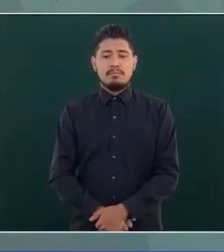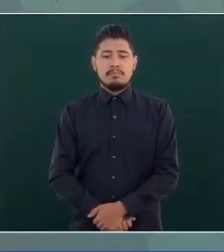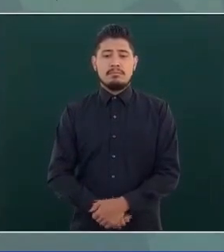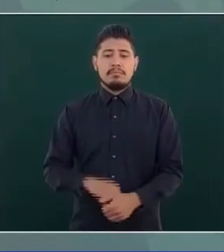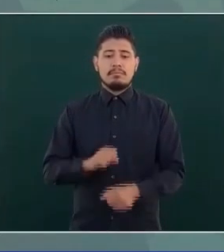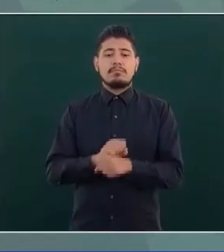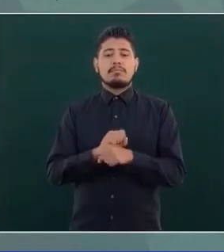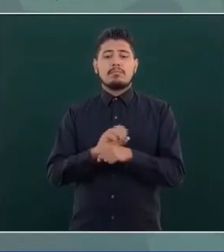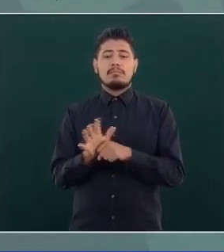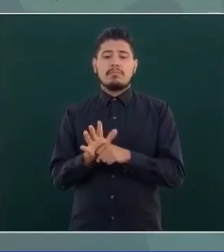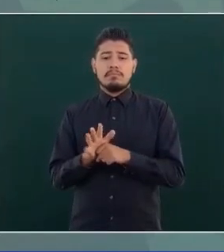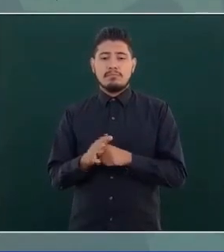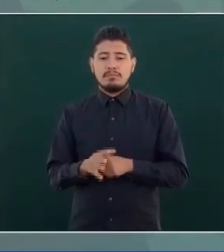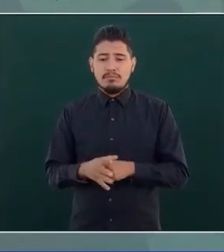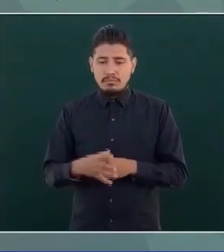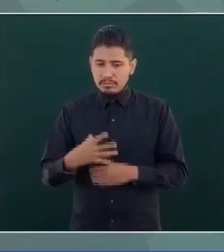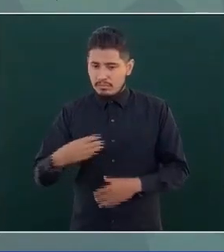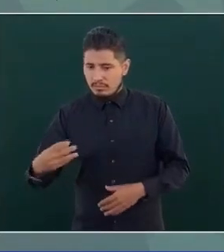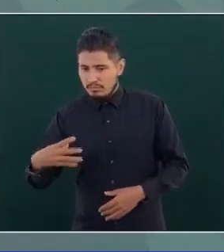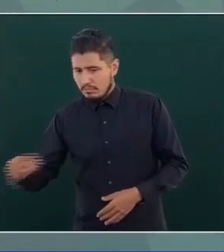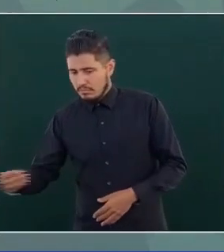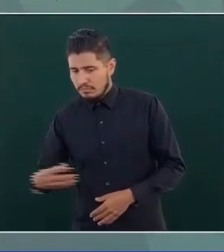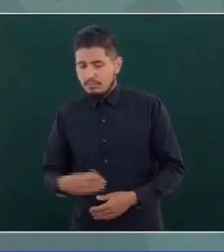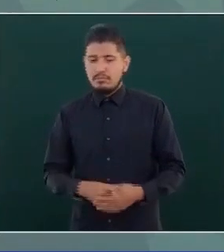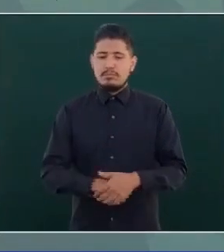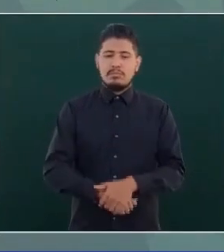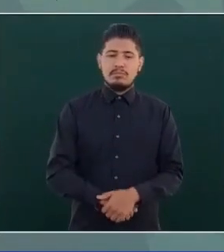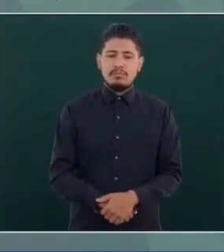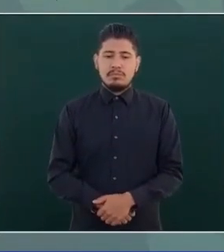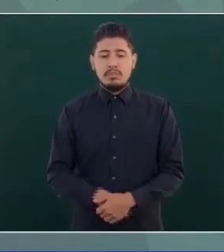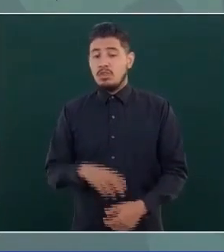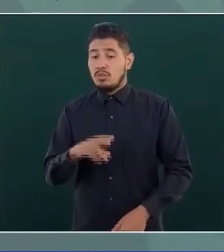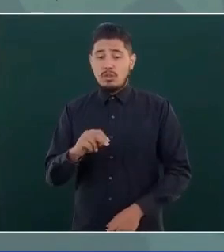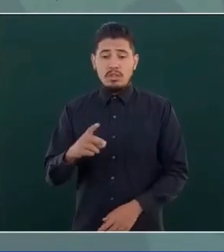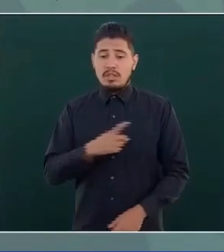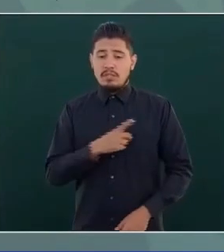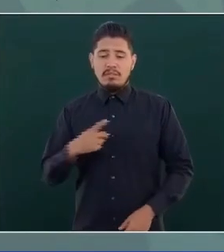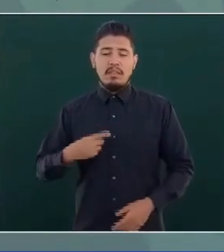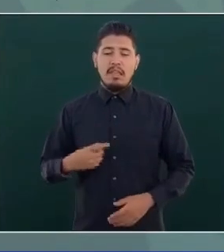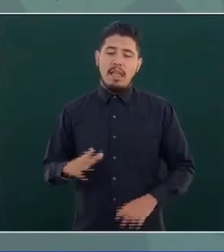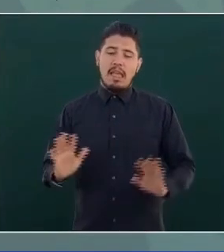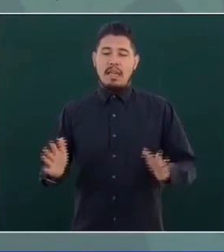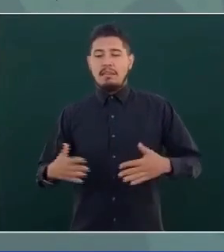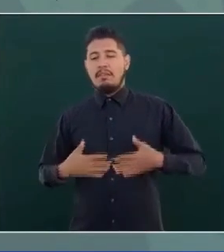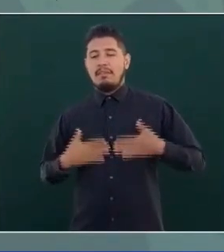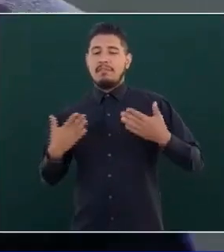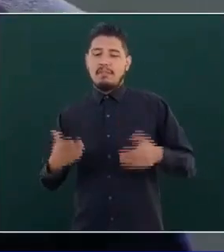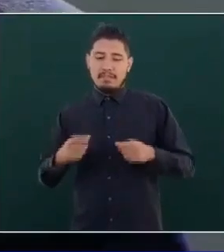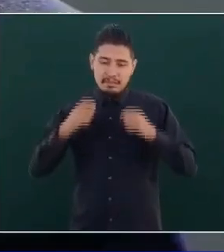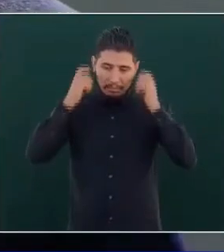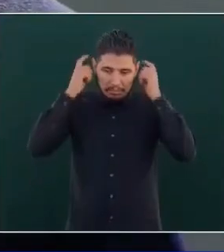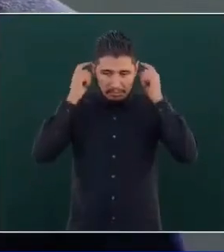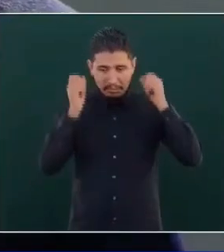la pandemia, los contagios, pero no debemos confiarnos y lo mejor